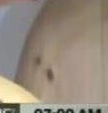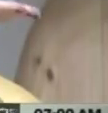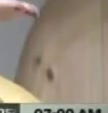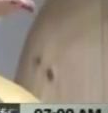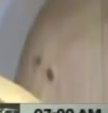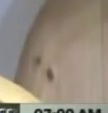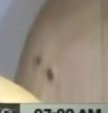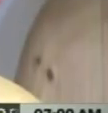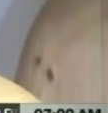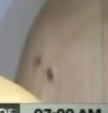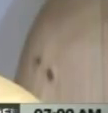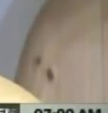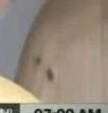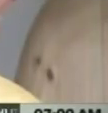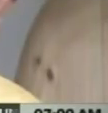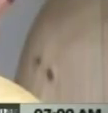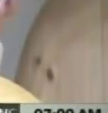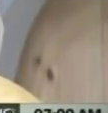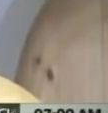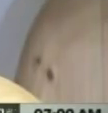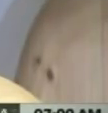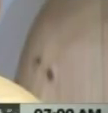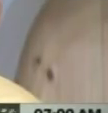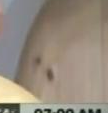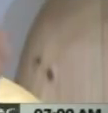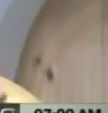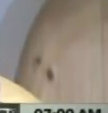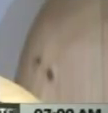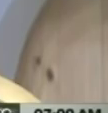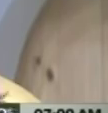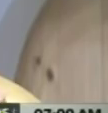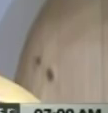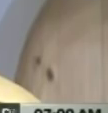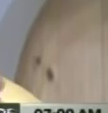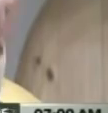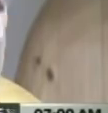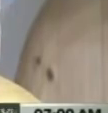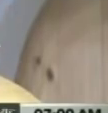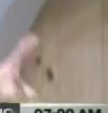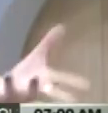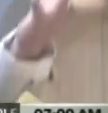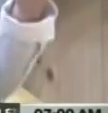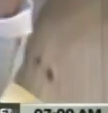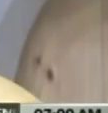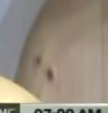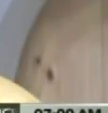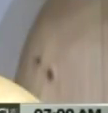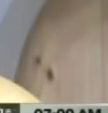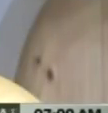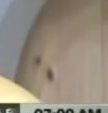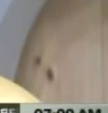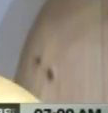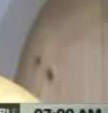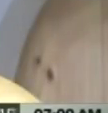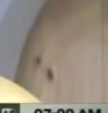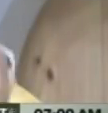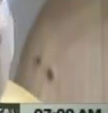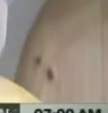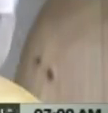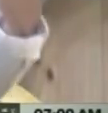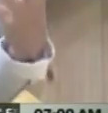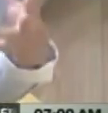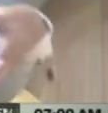aquí está esta mano, hermosa mano de nuestro presidente. Aquí está esta mano, vamos a construir Venezuela